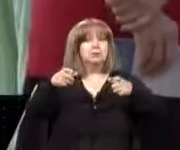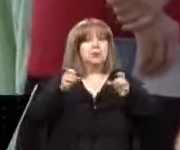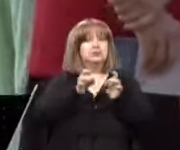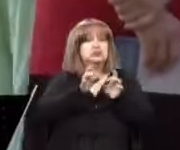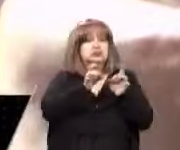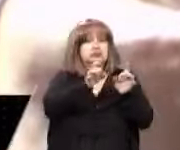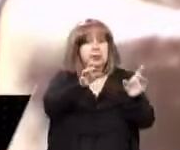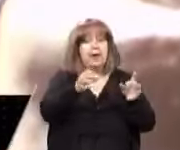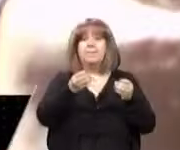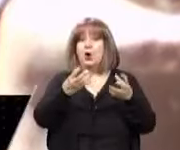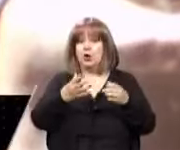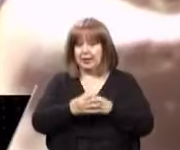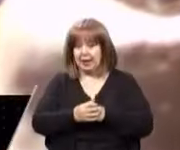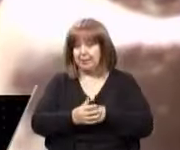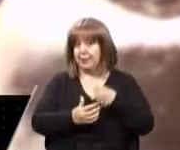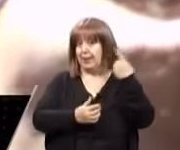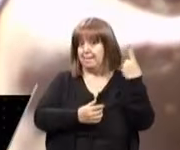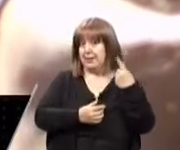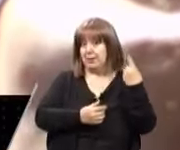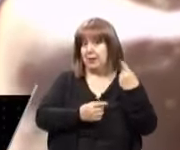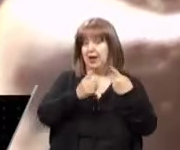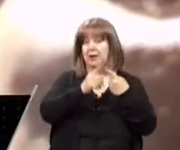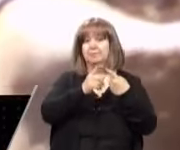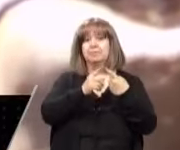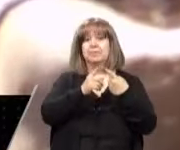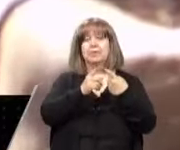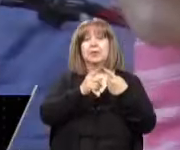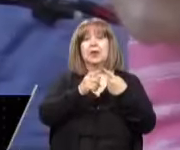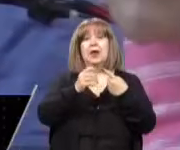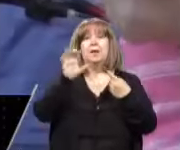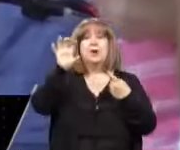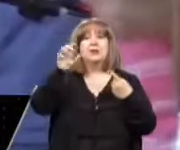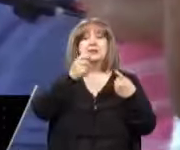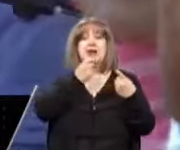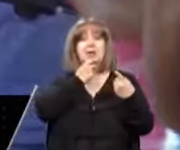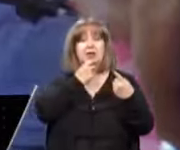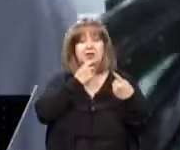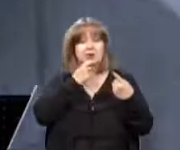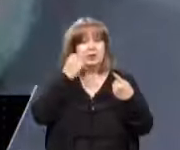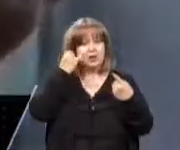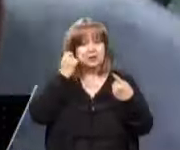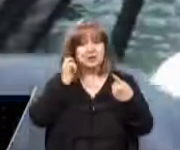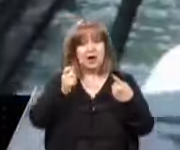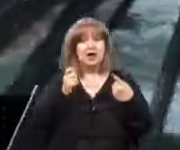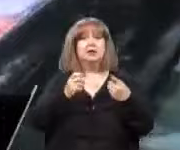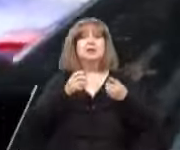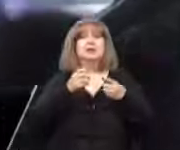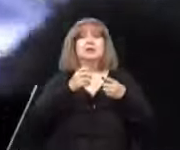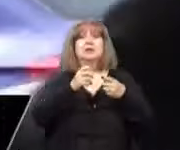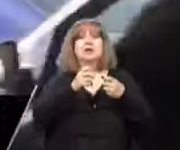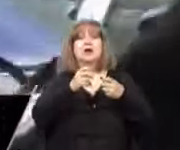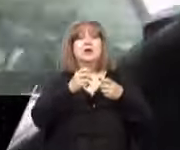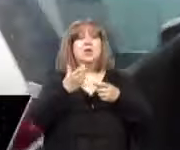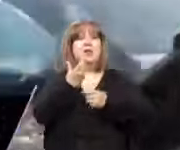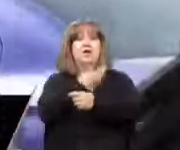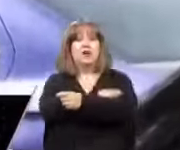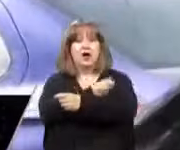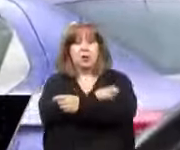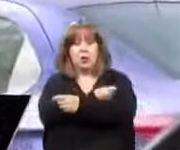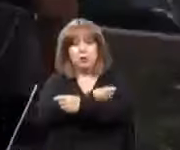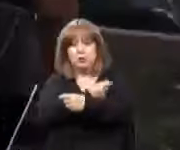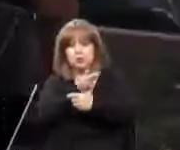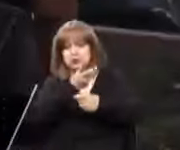dos circunstancias. La primera circunstancia tiene que ver con que en la provincia de Mendoza ya hemos secuenciado y genotipificado, digo esa